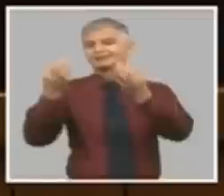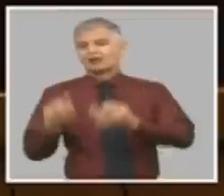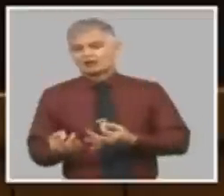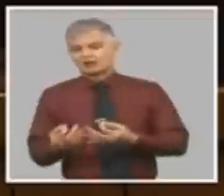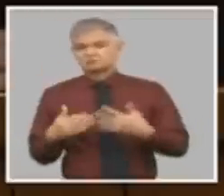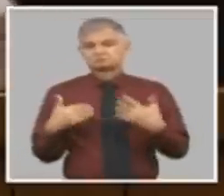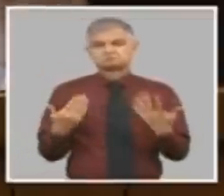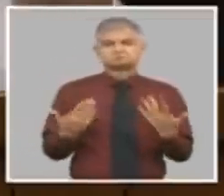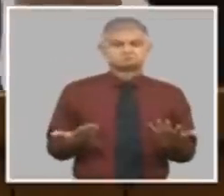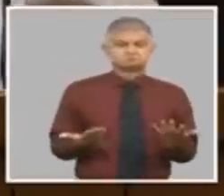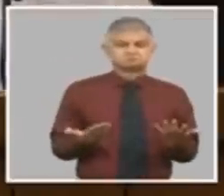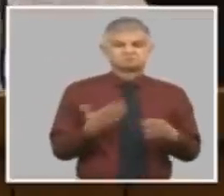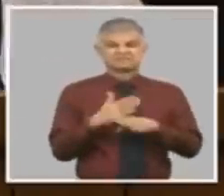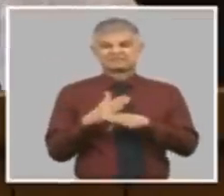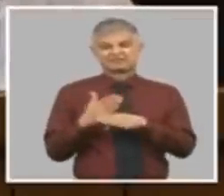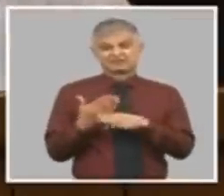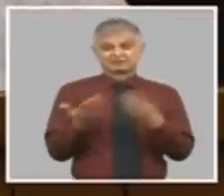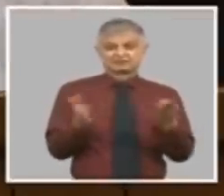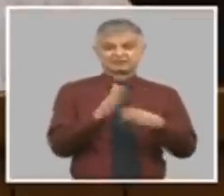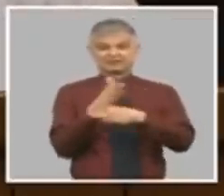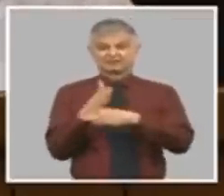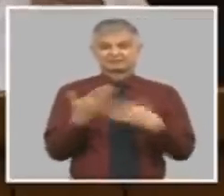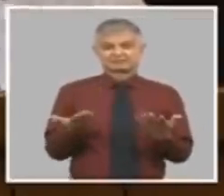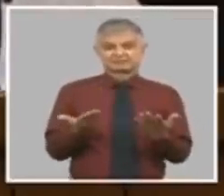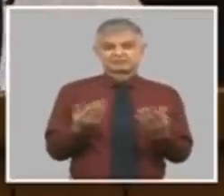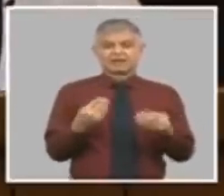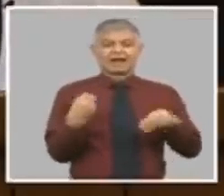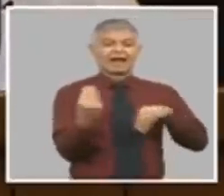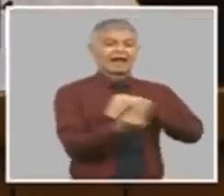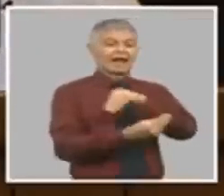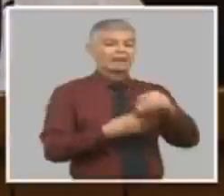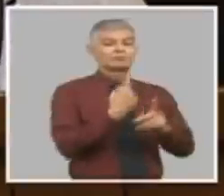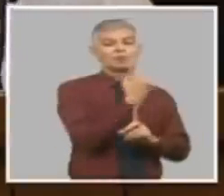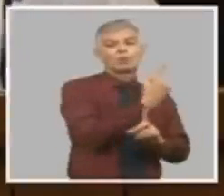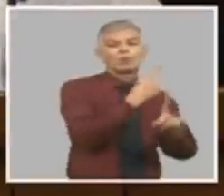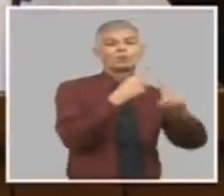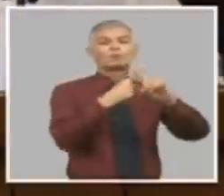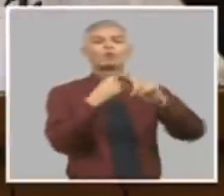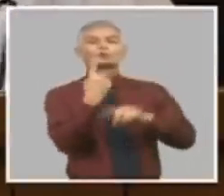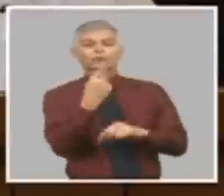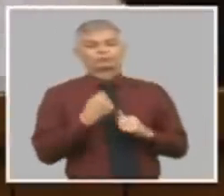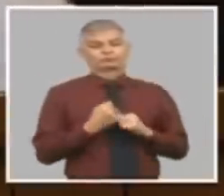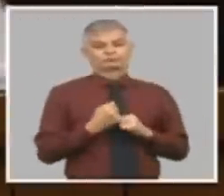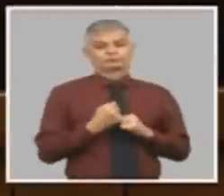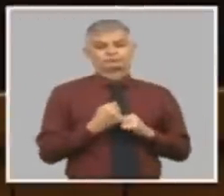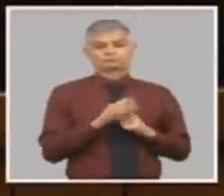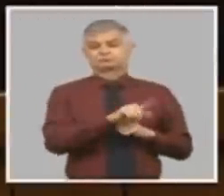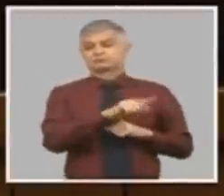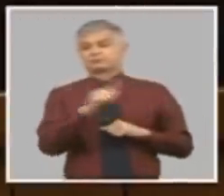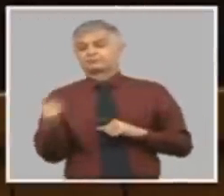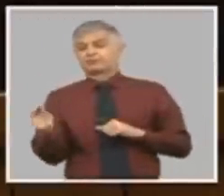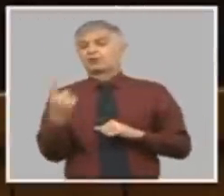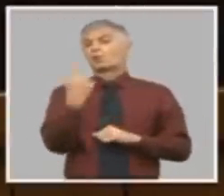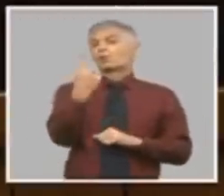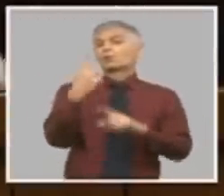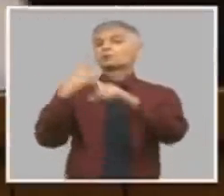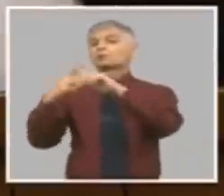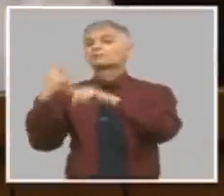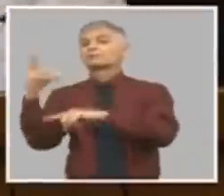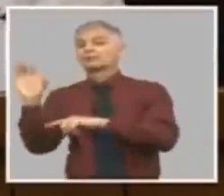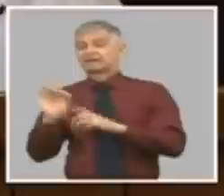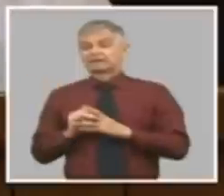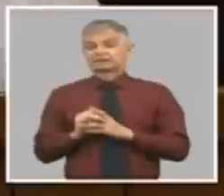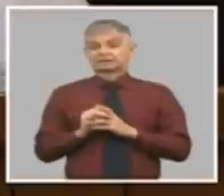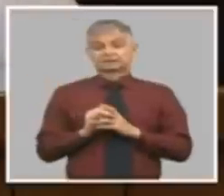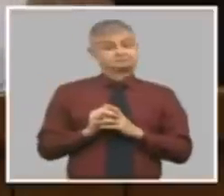real? Si usted está en un tipo de cambio de 1 por 1 y va para un tipo de cambio de 1 por 20, es muy